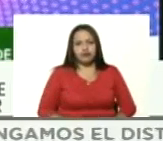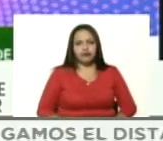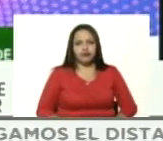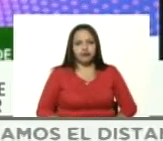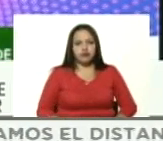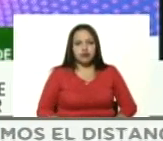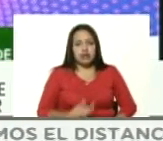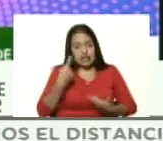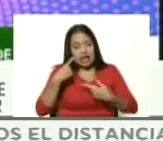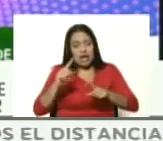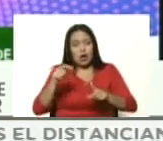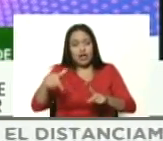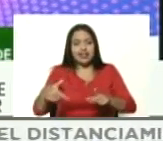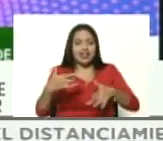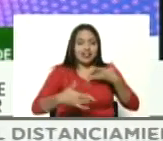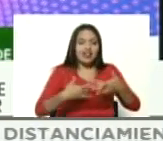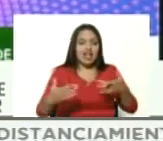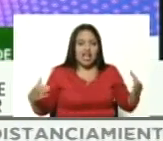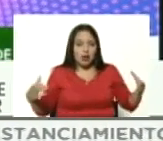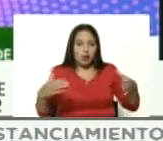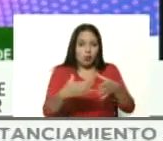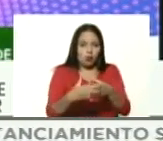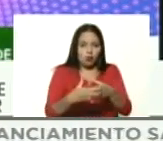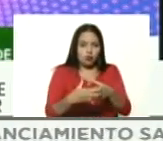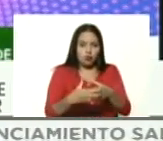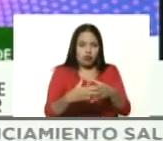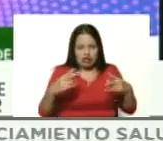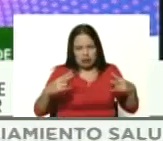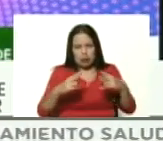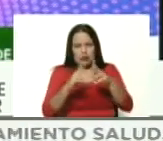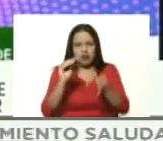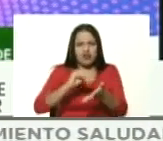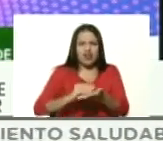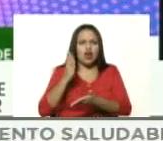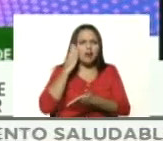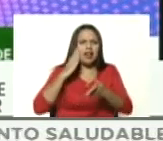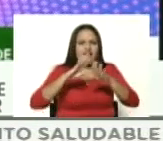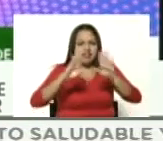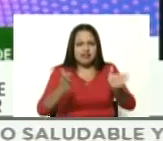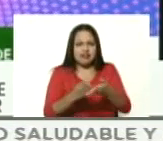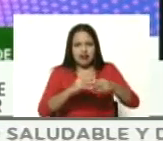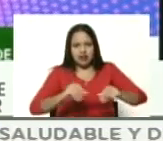Creo que este evento de reencuentro con la Pachamama nos ha permitido